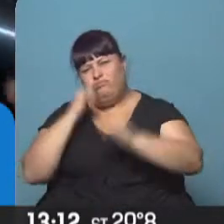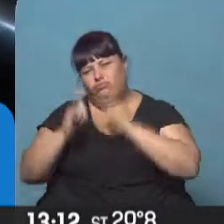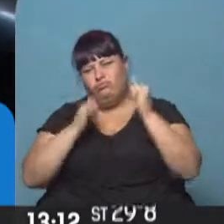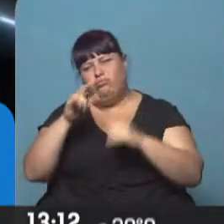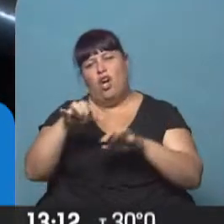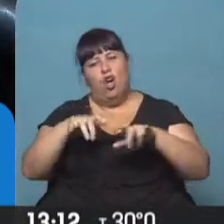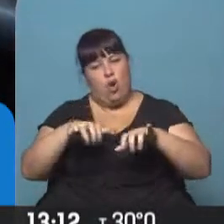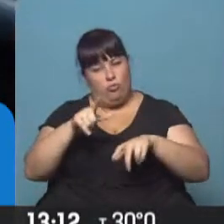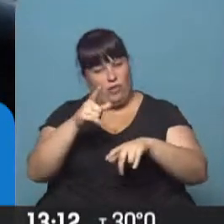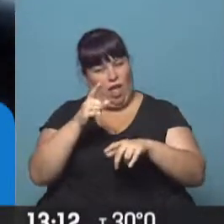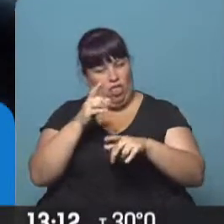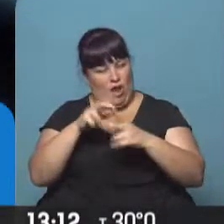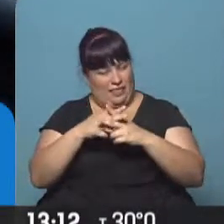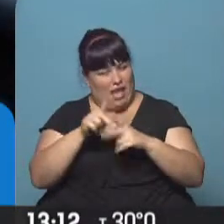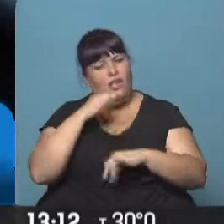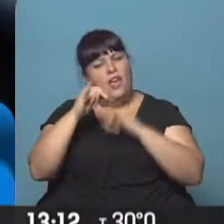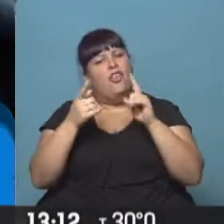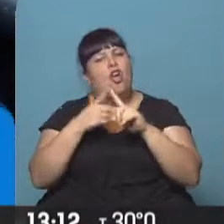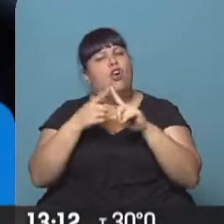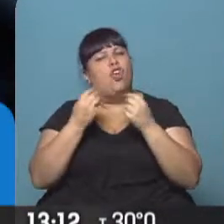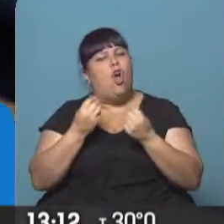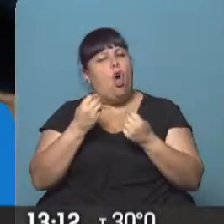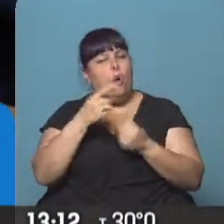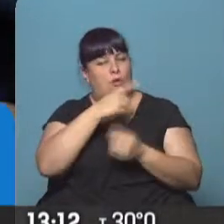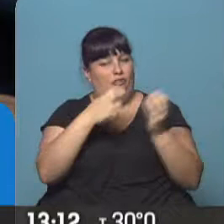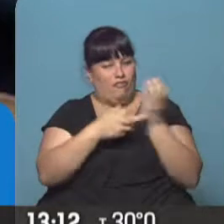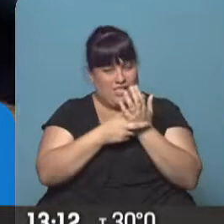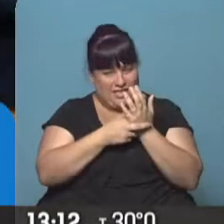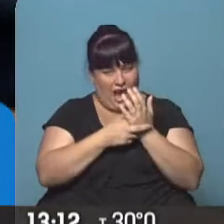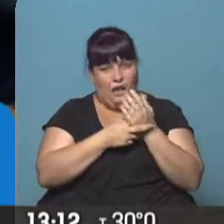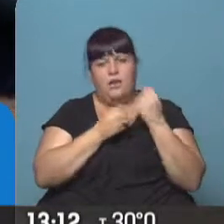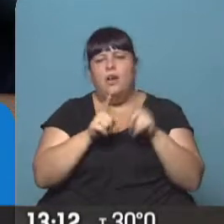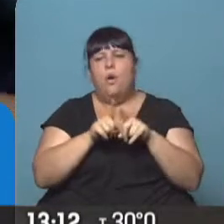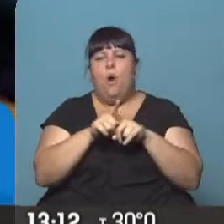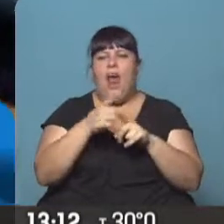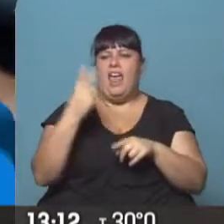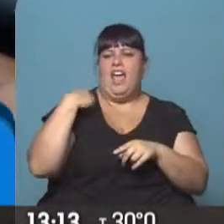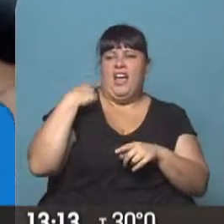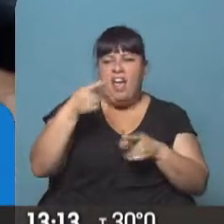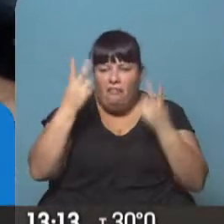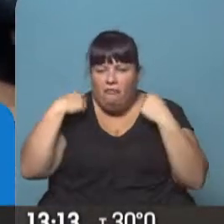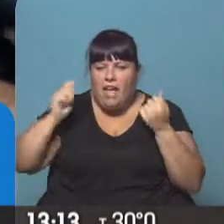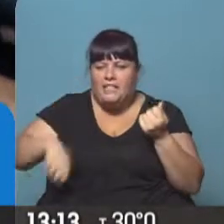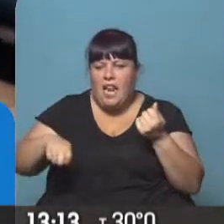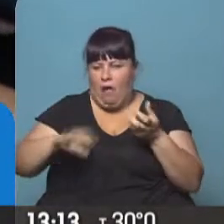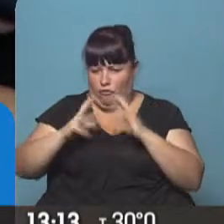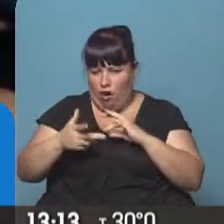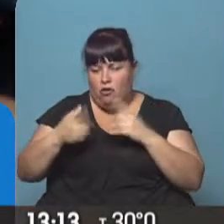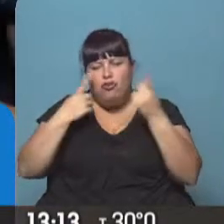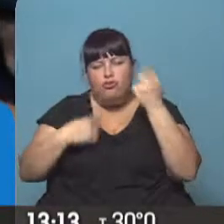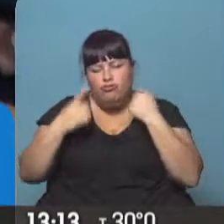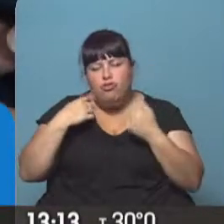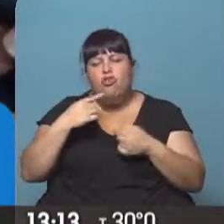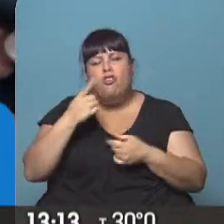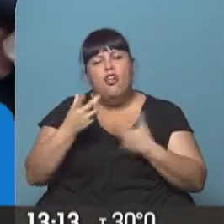técnico informático afirmó que la relación que lo unía al entonces fiscal Nisman era de amo y esclavo, y lloró al sostener